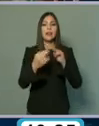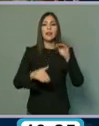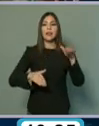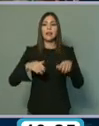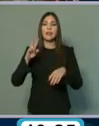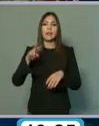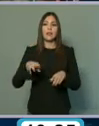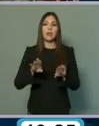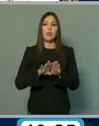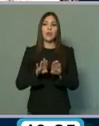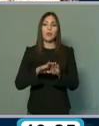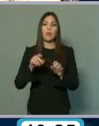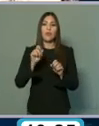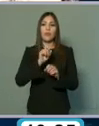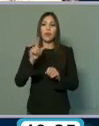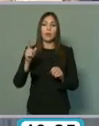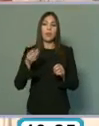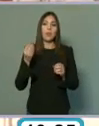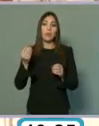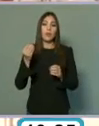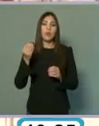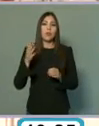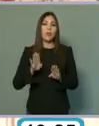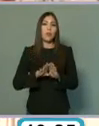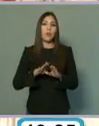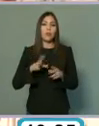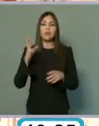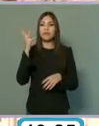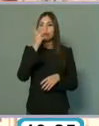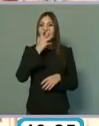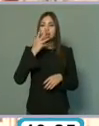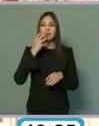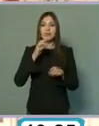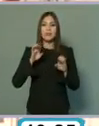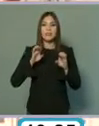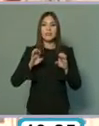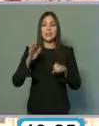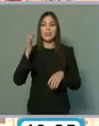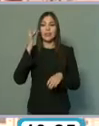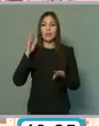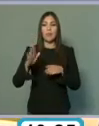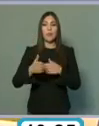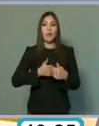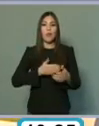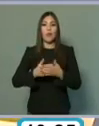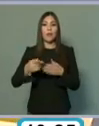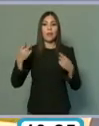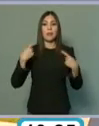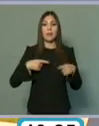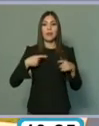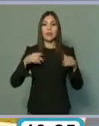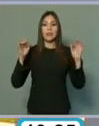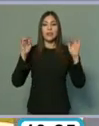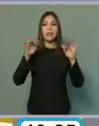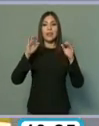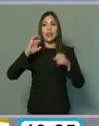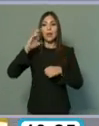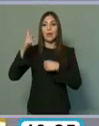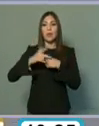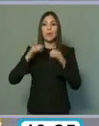el verano, es muy visitado por turistas mayoritariamente de la región, pero también han llegado últimamente desde